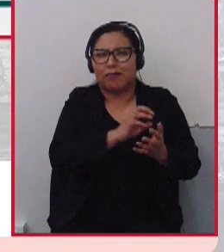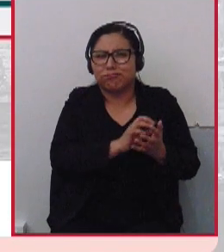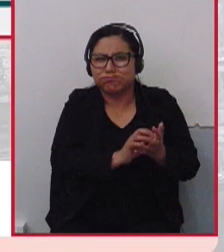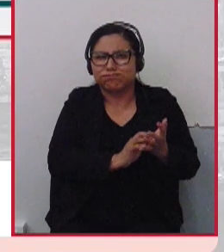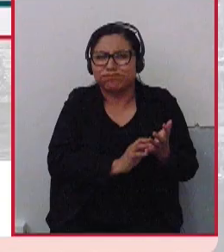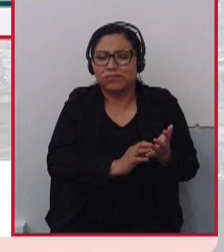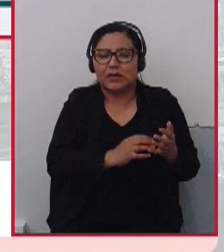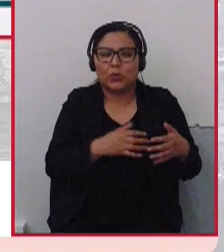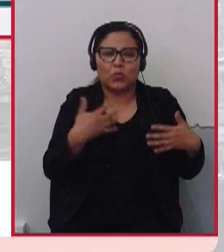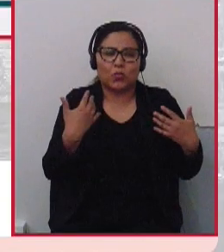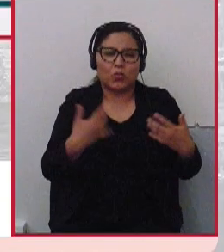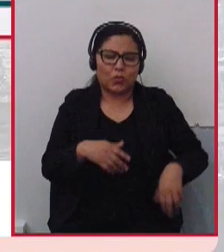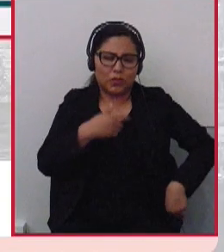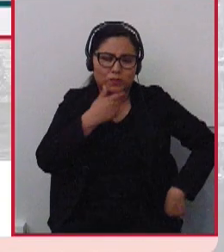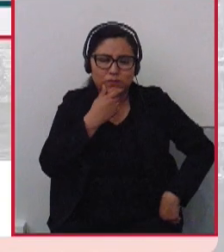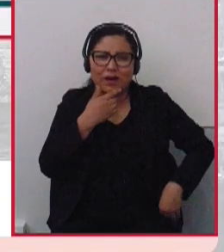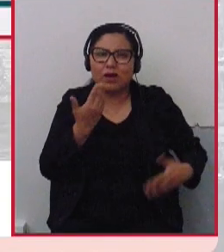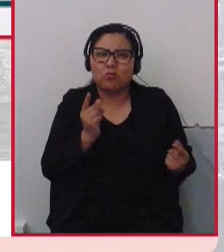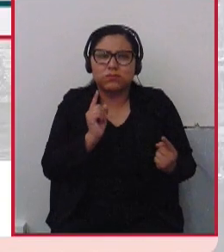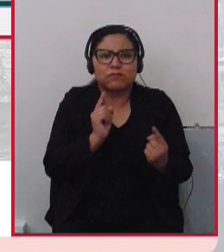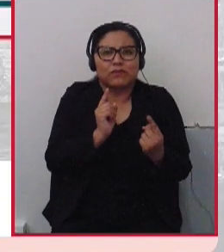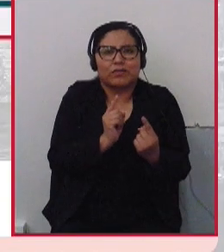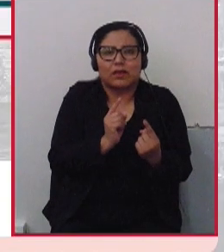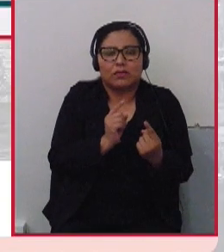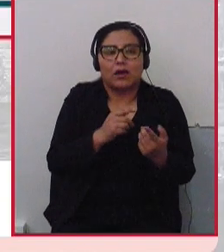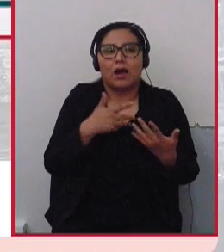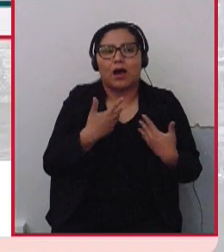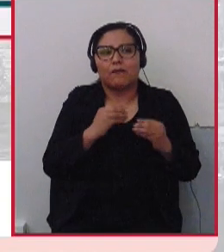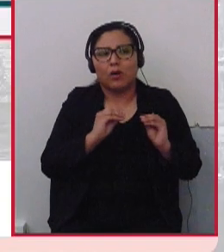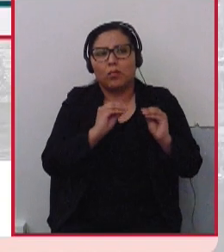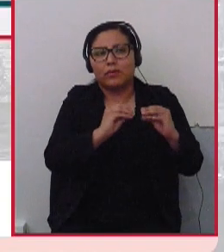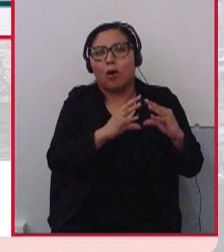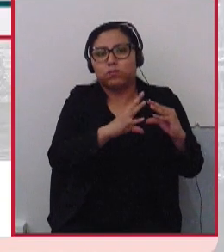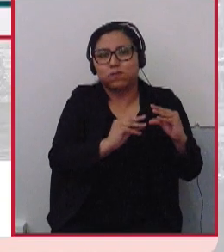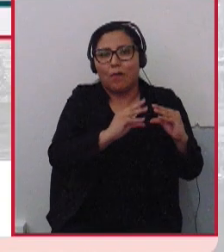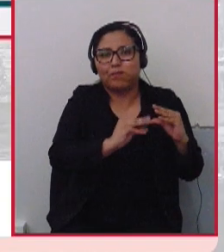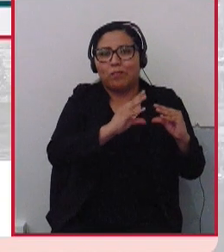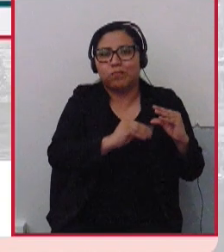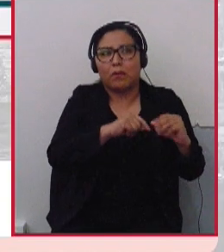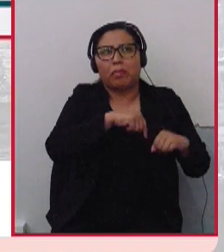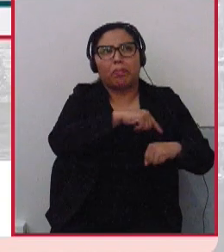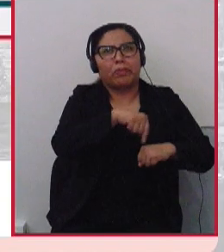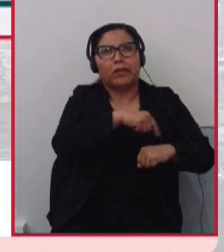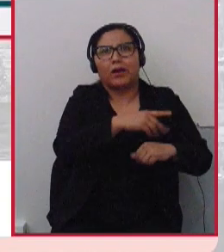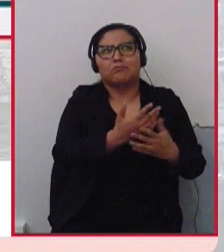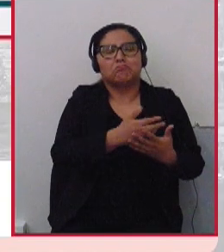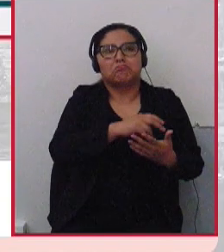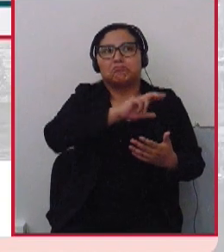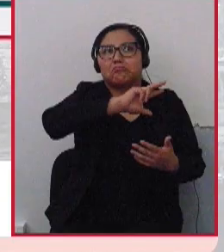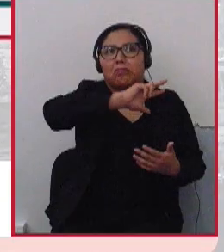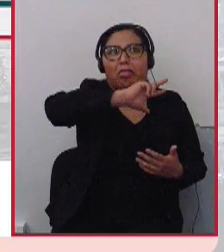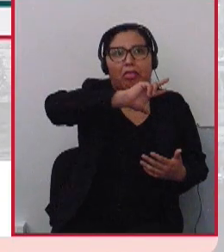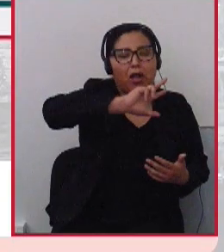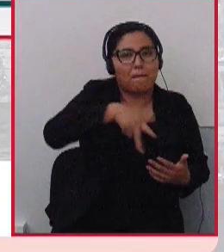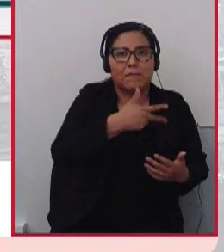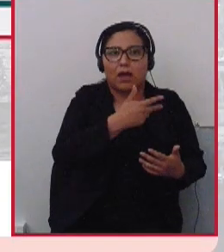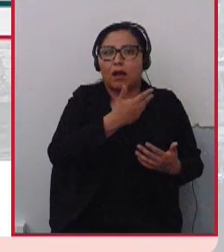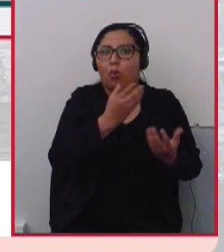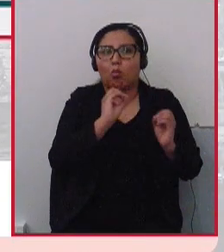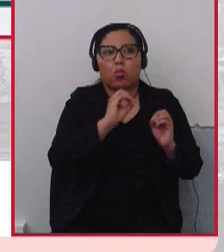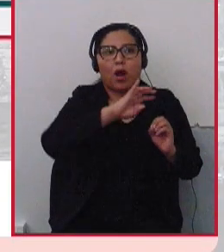estábamos enfrentando. Habíamos puesto válvulas que podían durar, no sé, 3.000, 4.000 horas y se estaban